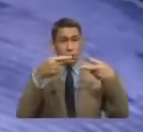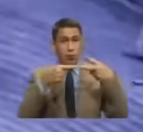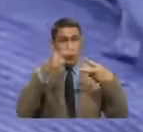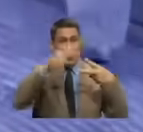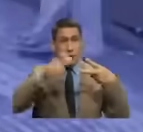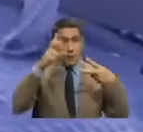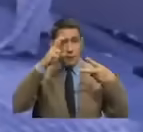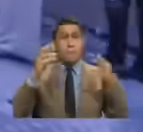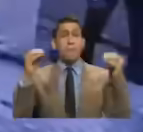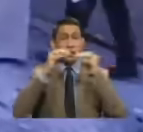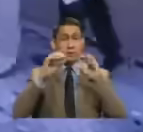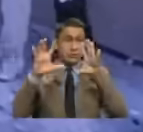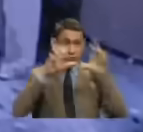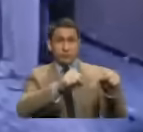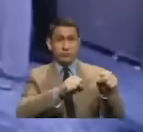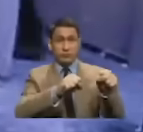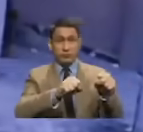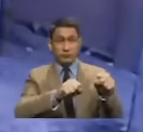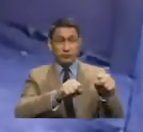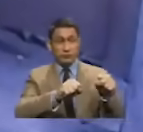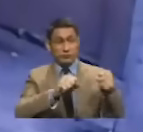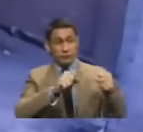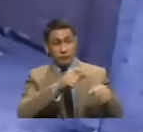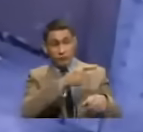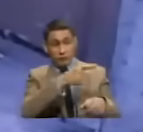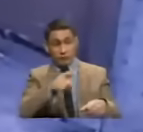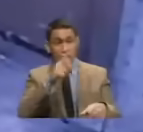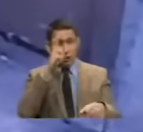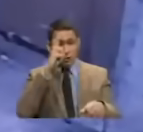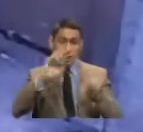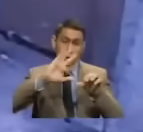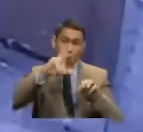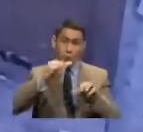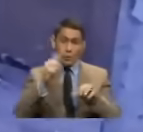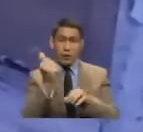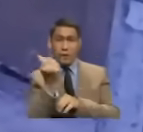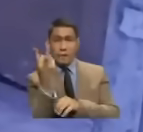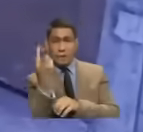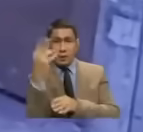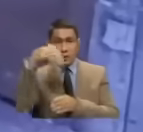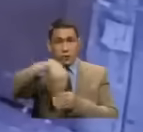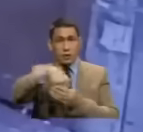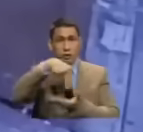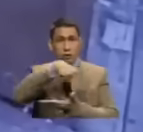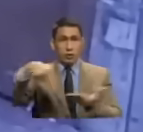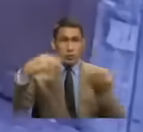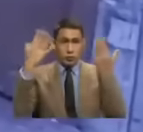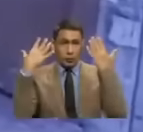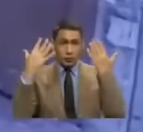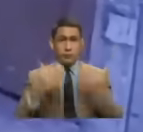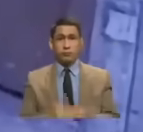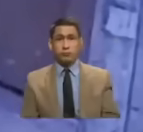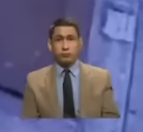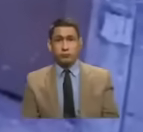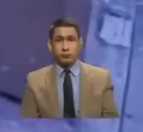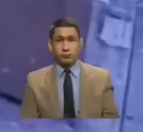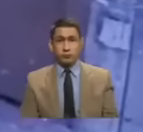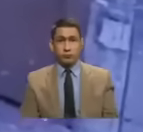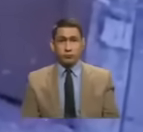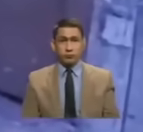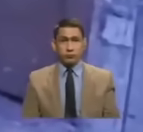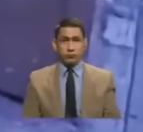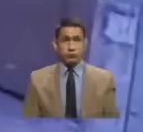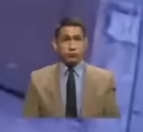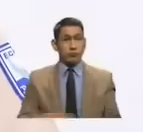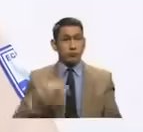policía apresó a estos sujetos que le robaron a esta pareja en Guayacanes. uno de los cuales responde al nombre de Jorge